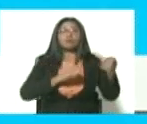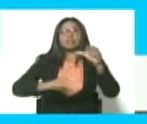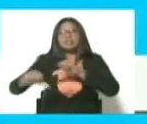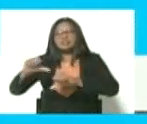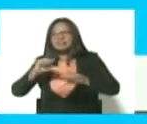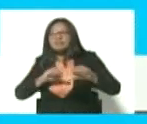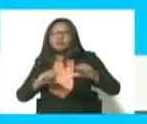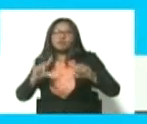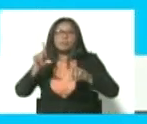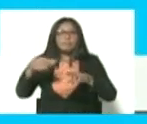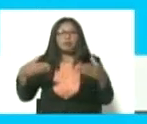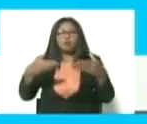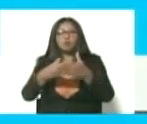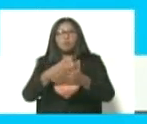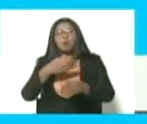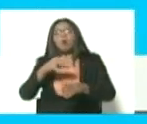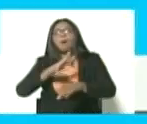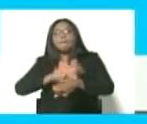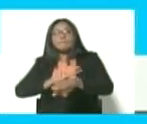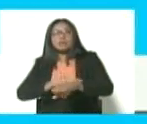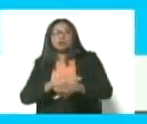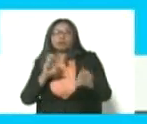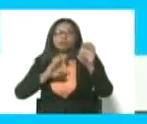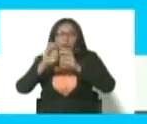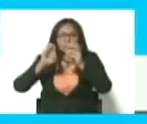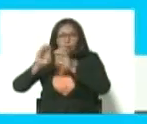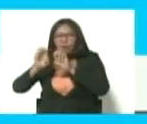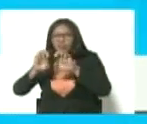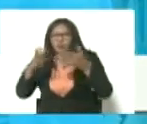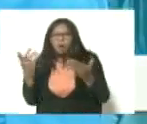los equipos médicos, calculando